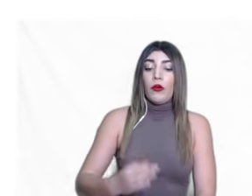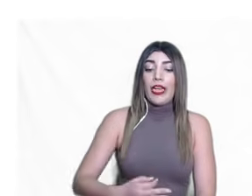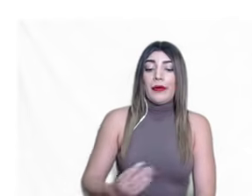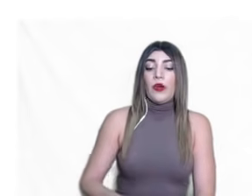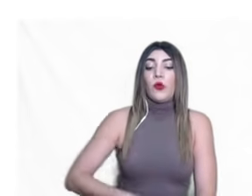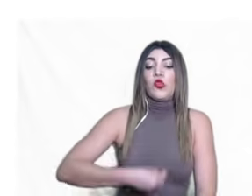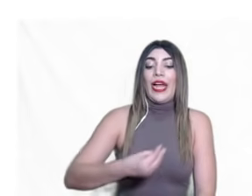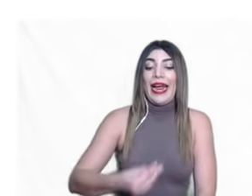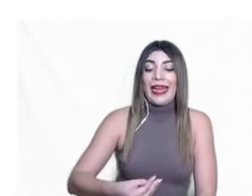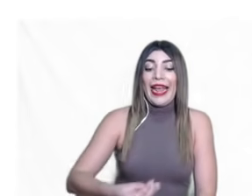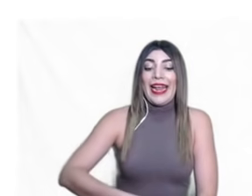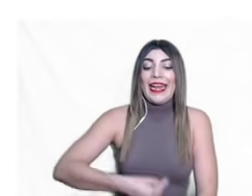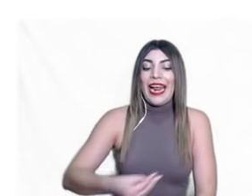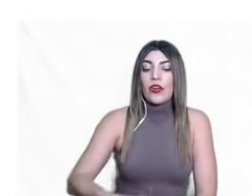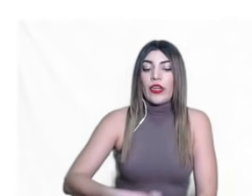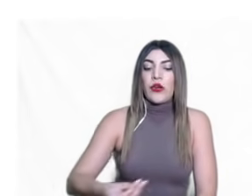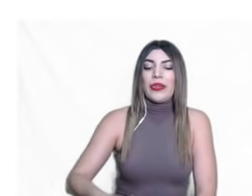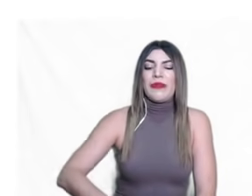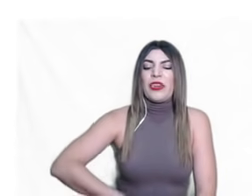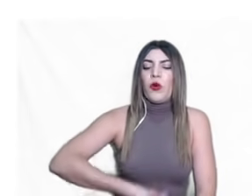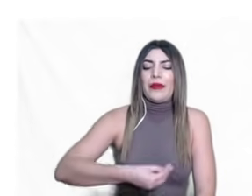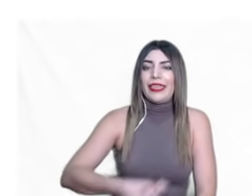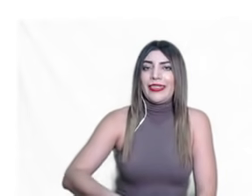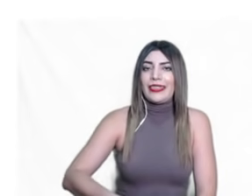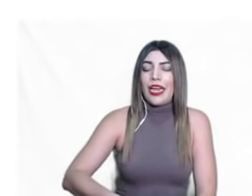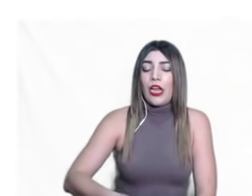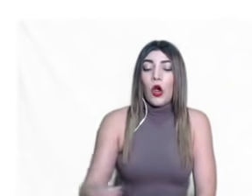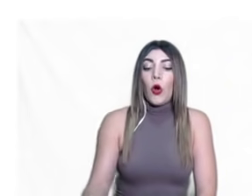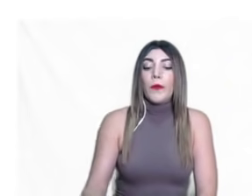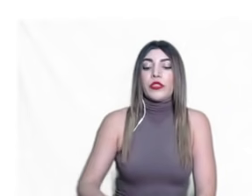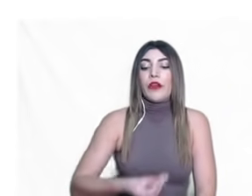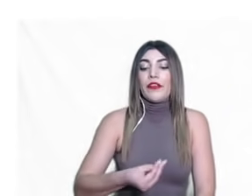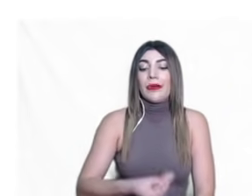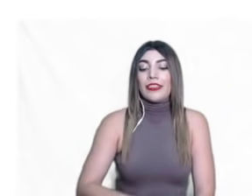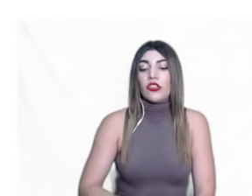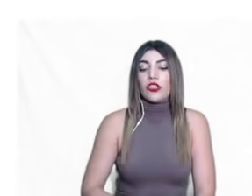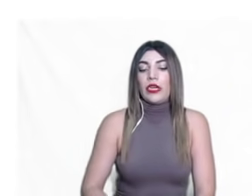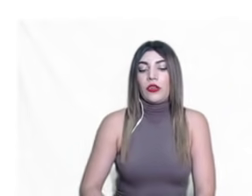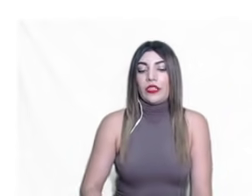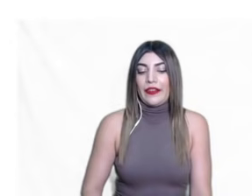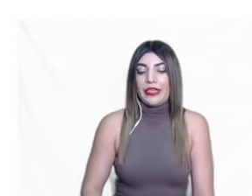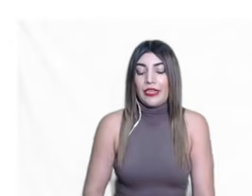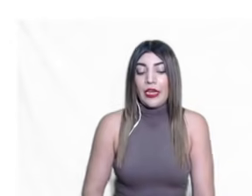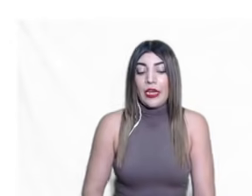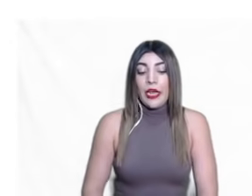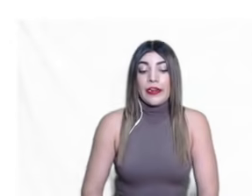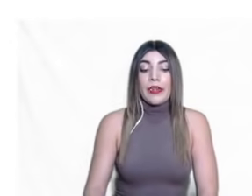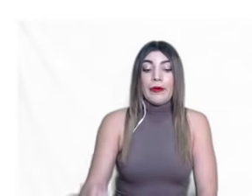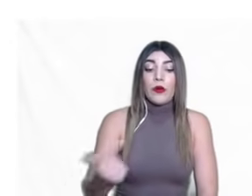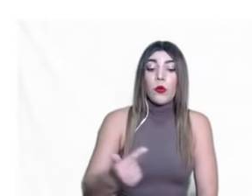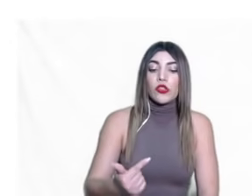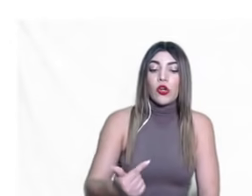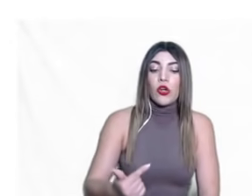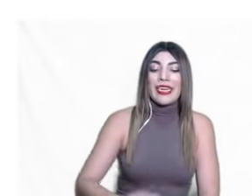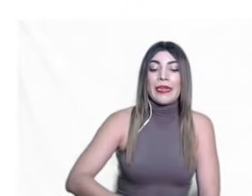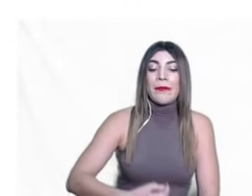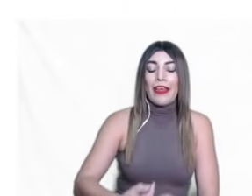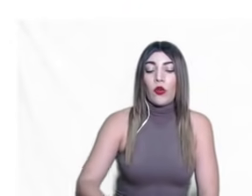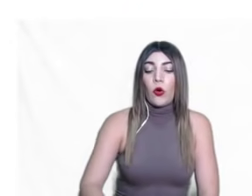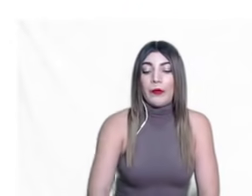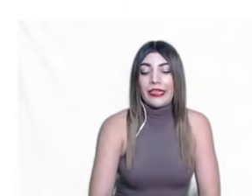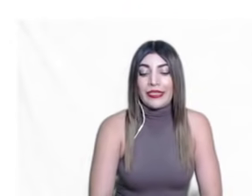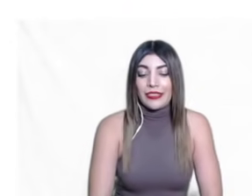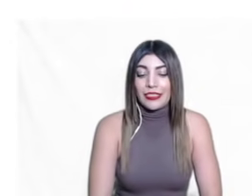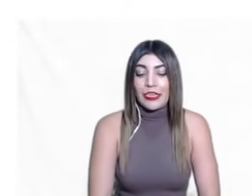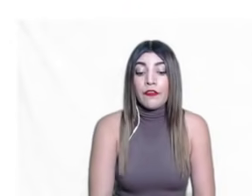¿cómo voy a prejuzgar en algo que no es de mi competencia? Ups, su afirmación se contradice. Ni prejuzgo ni